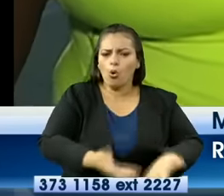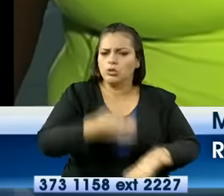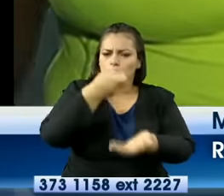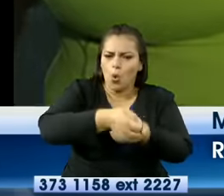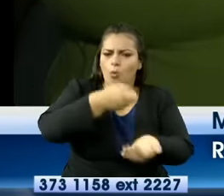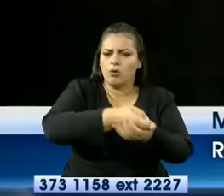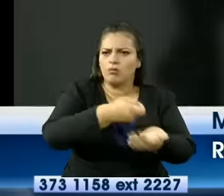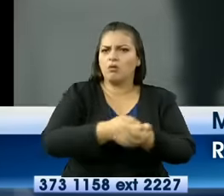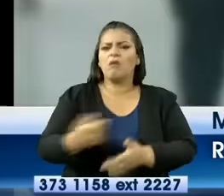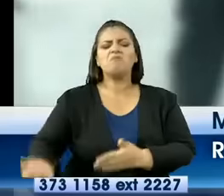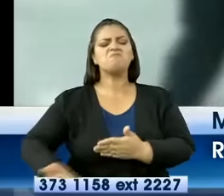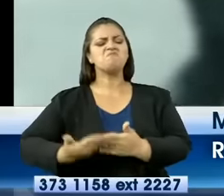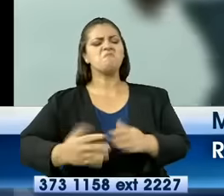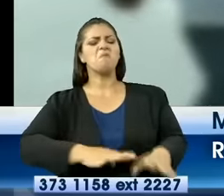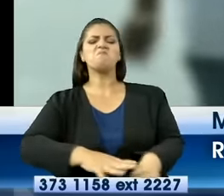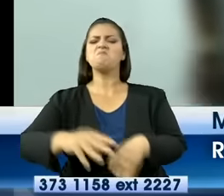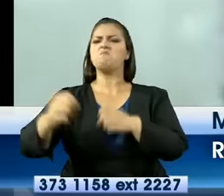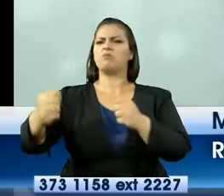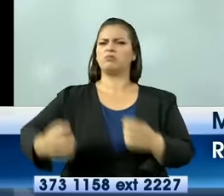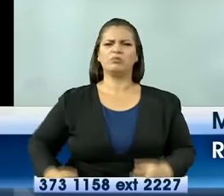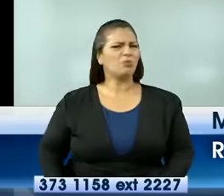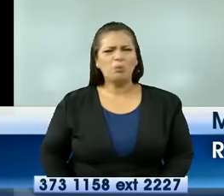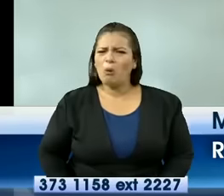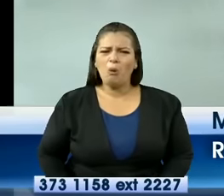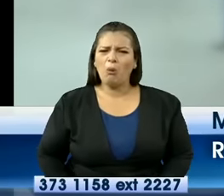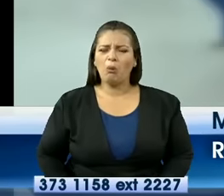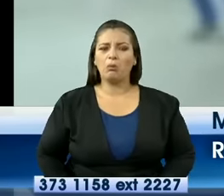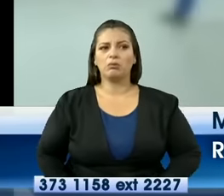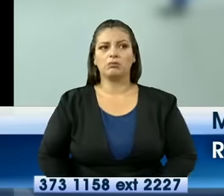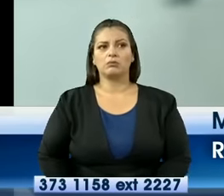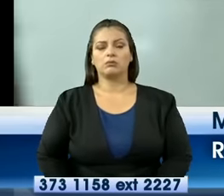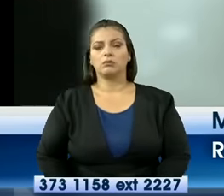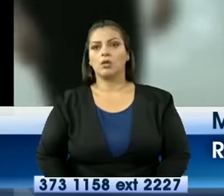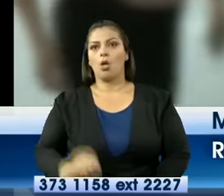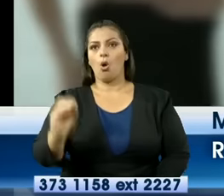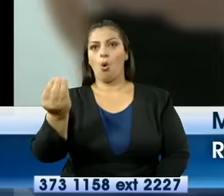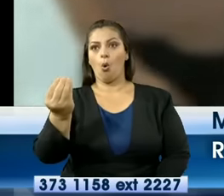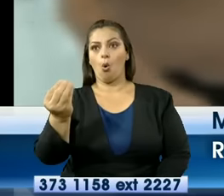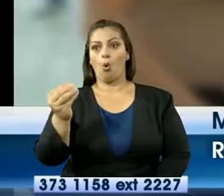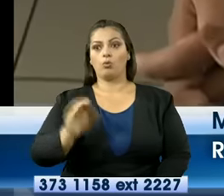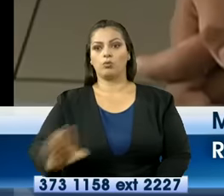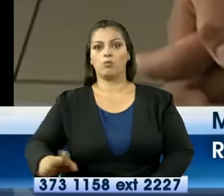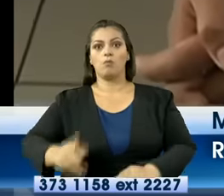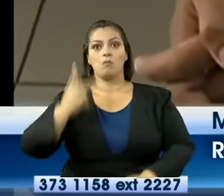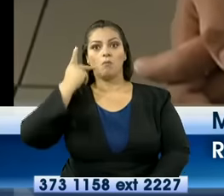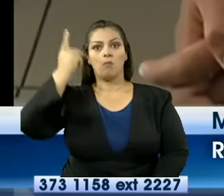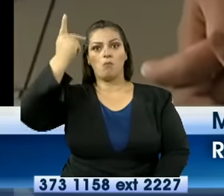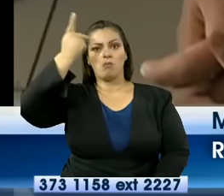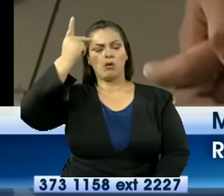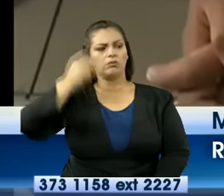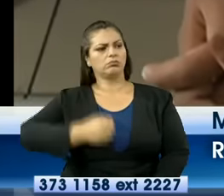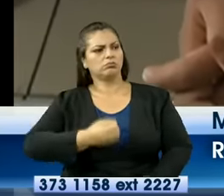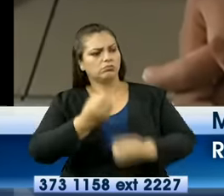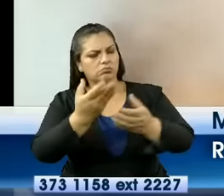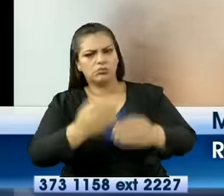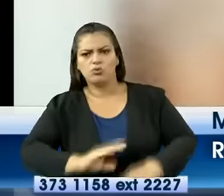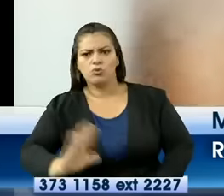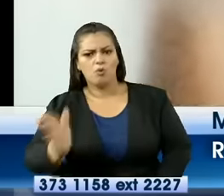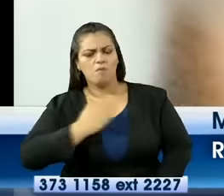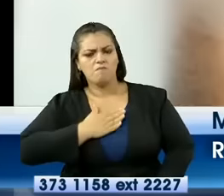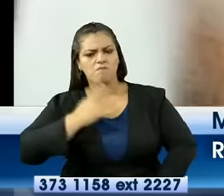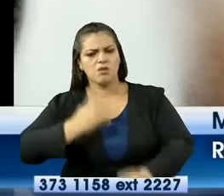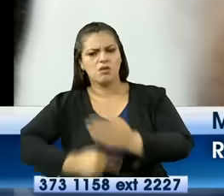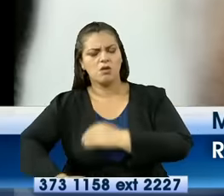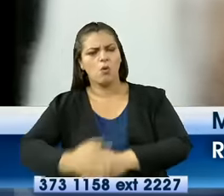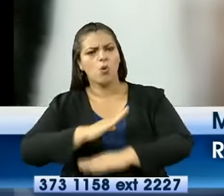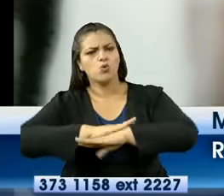Así no se puede. Los padres del muchacho también se hicieron presentes, alegando que su hijo es inocente. Vayan a ver